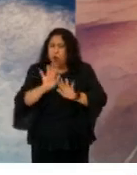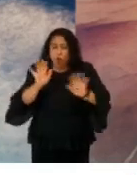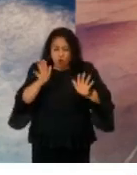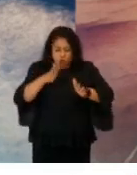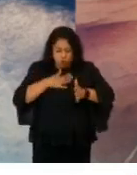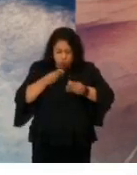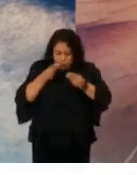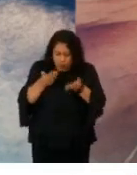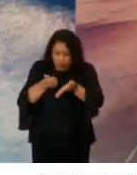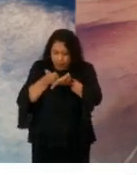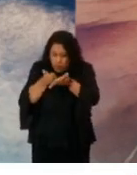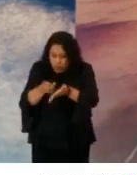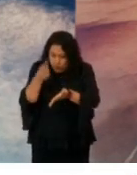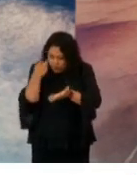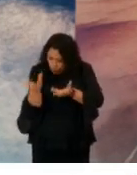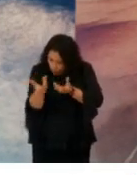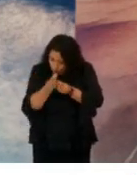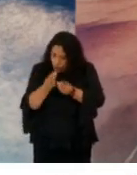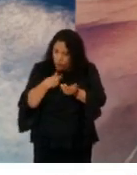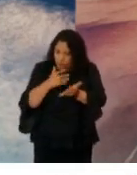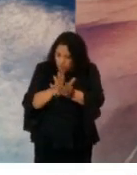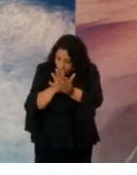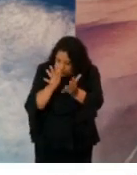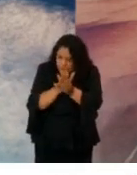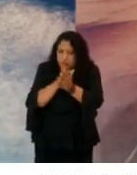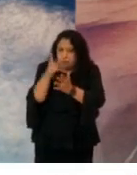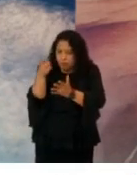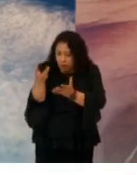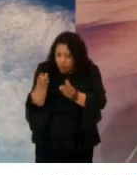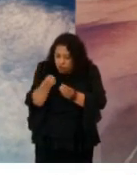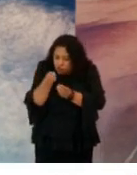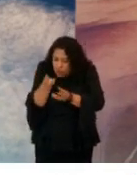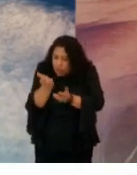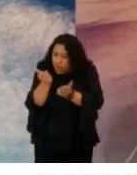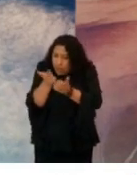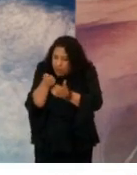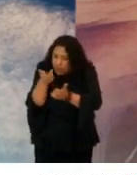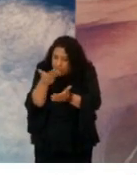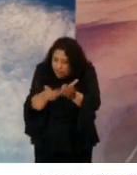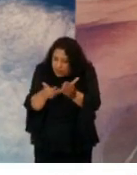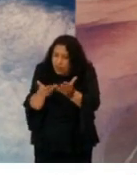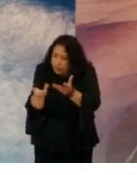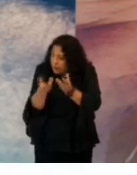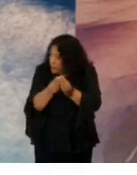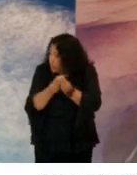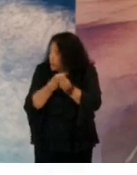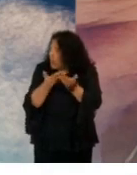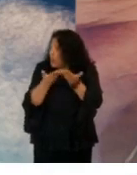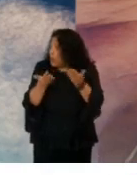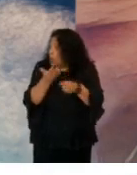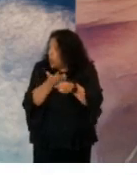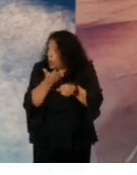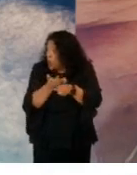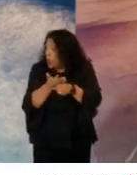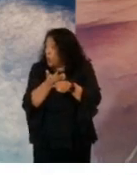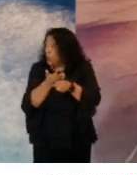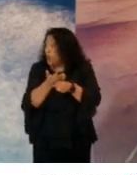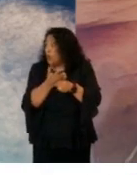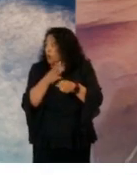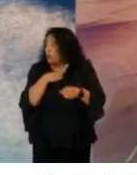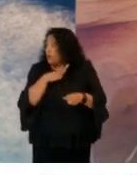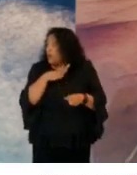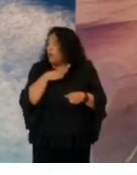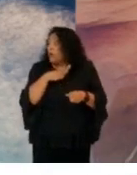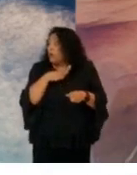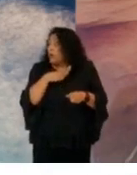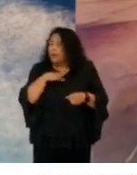tengo para sumarte a la conversación, para que me entregues un insight que tal vez no tenía considerado anteriormente. Sobre todo en los temas ambientales, que hoy en día es un temazo, por